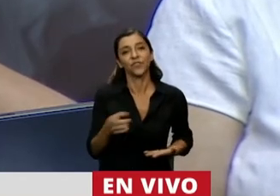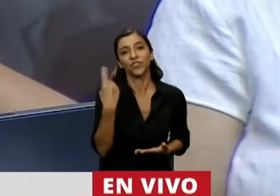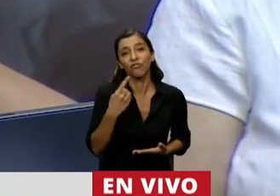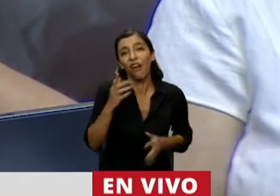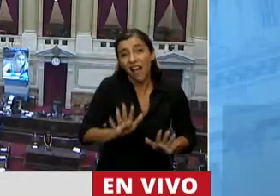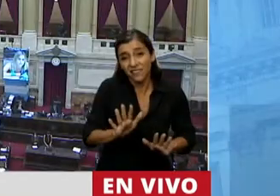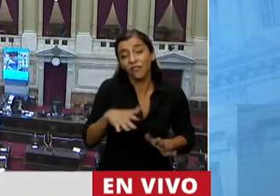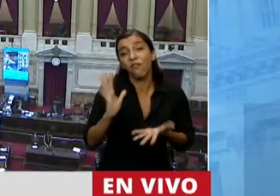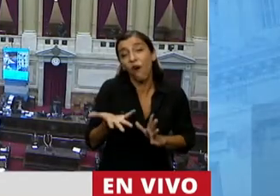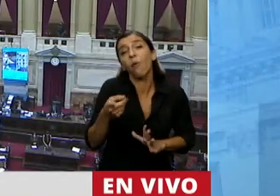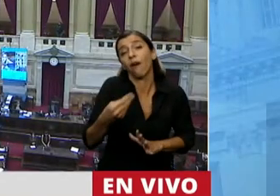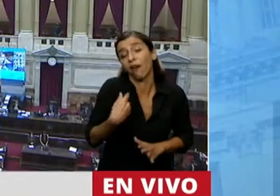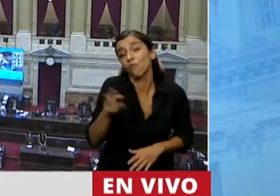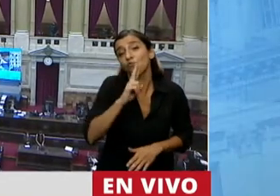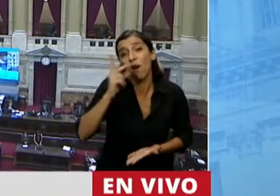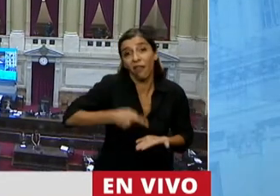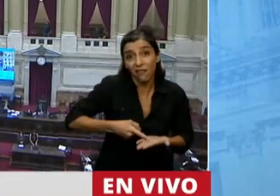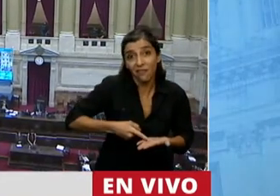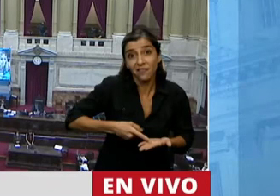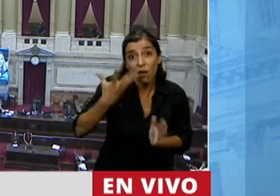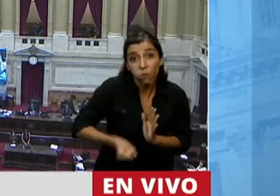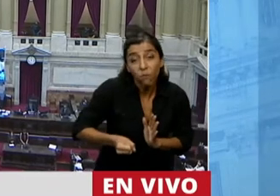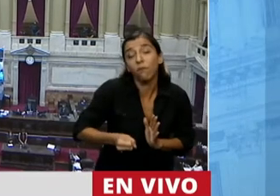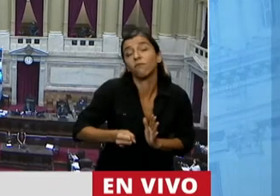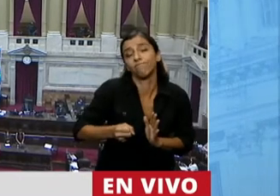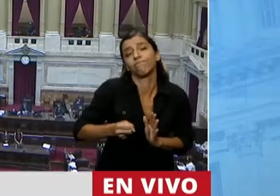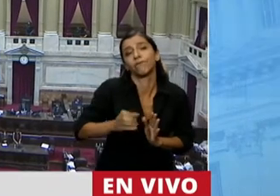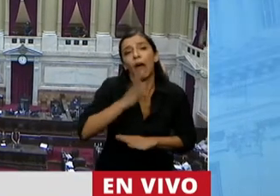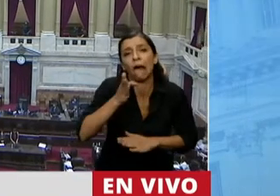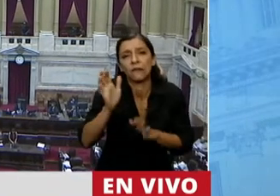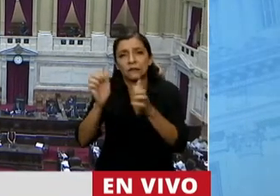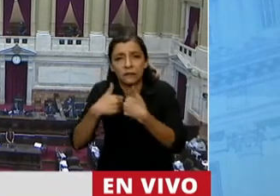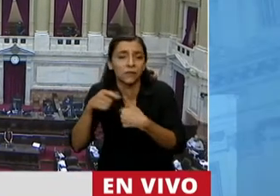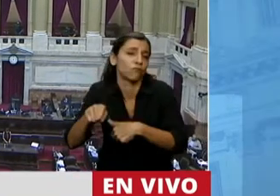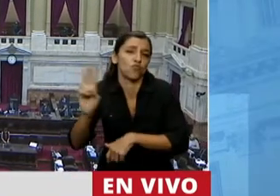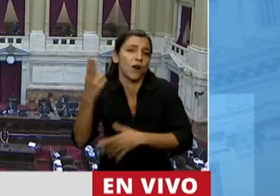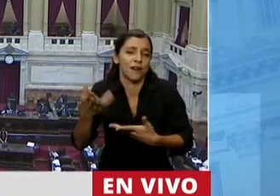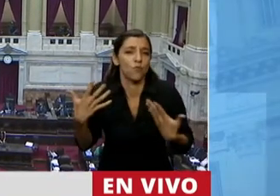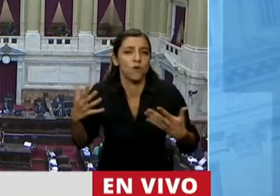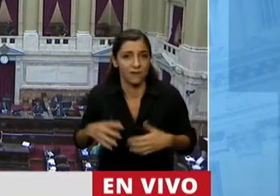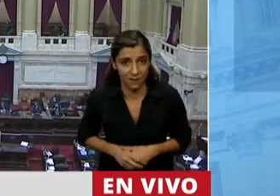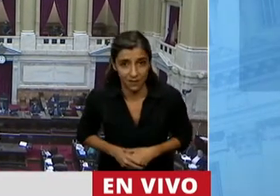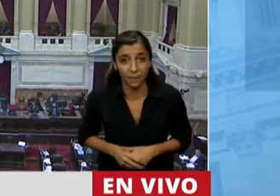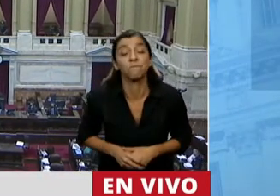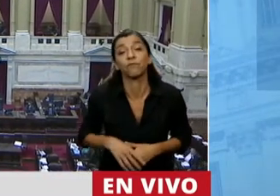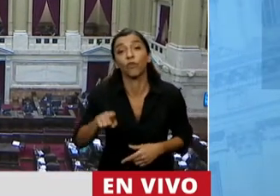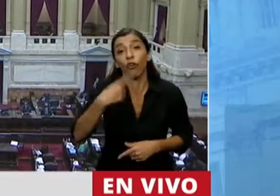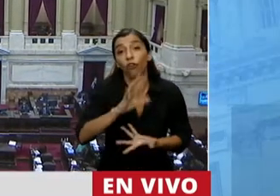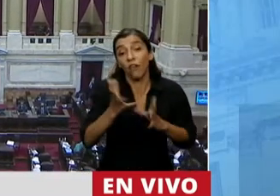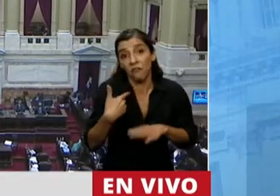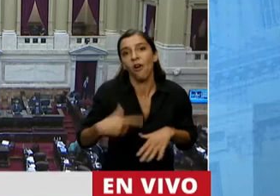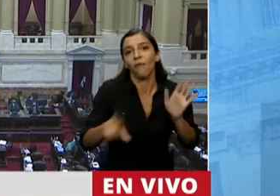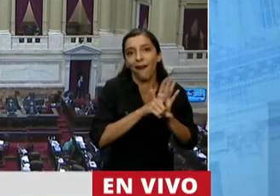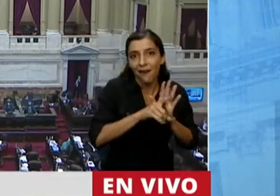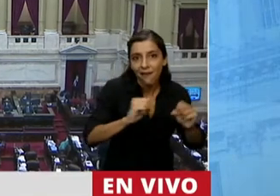y las mujeres se mueran, o si avanzamos con esta ley para que los abortos se practiquen de manera segura en